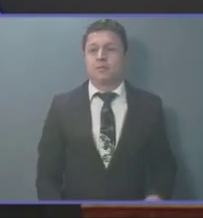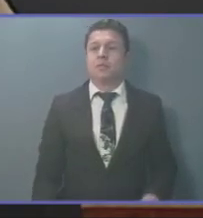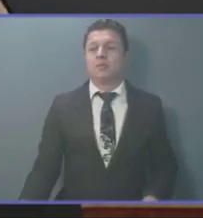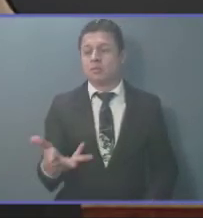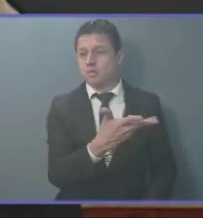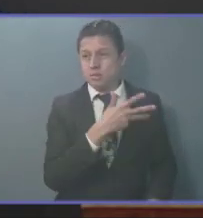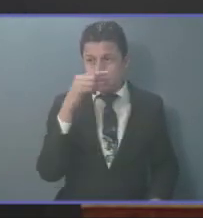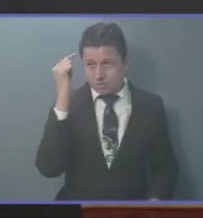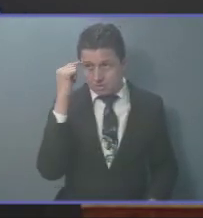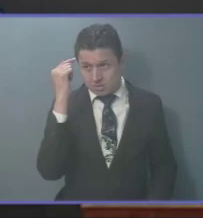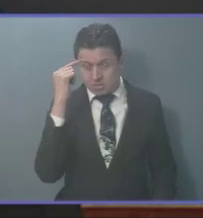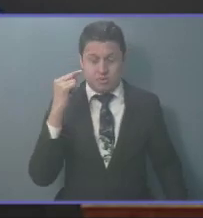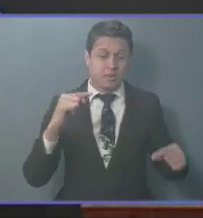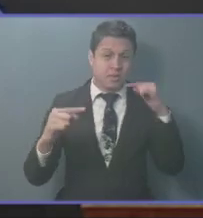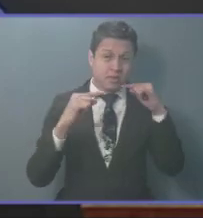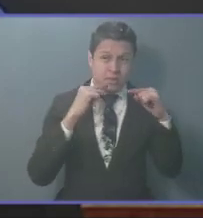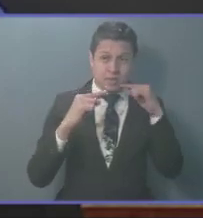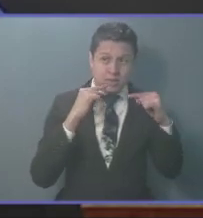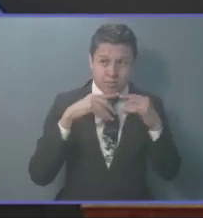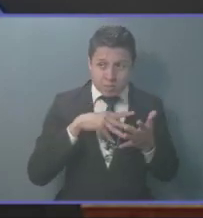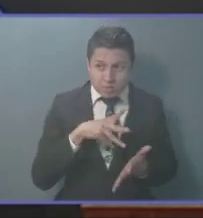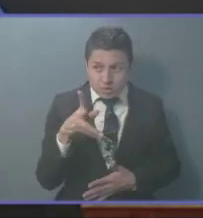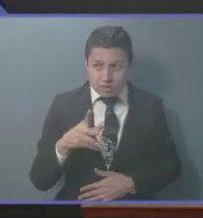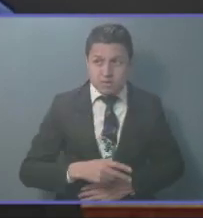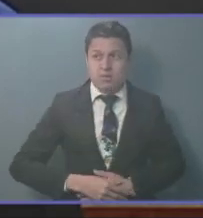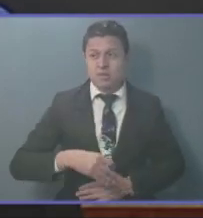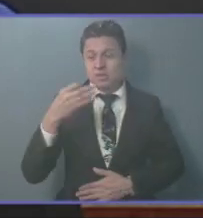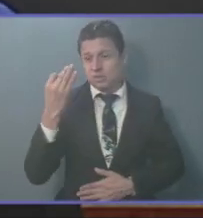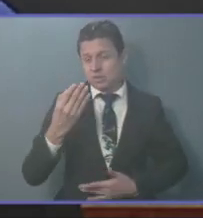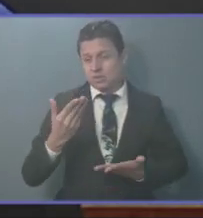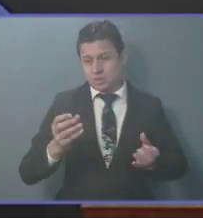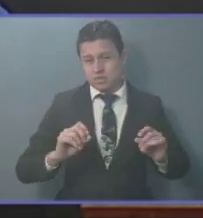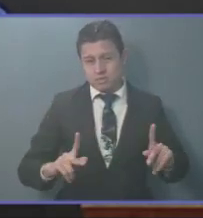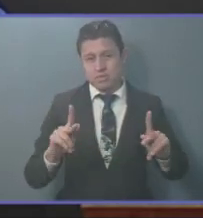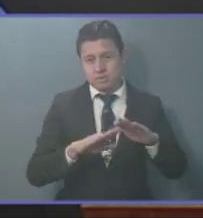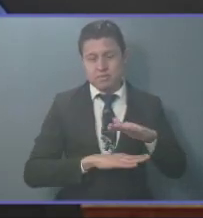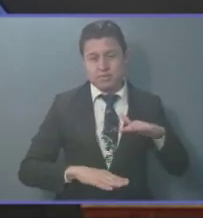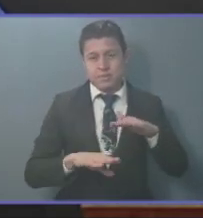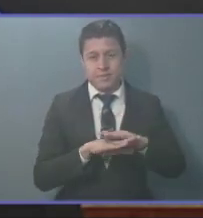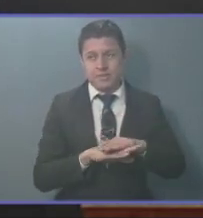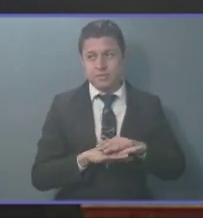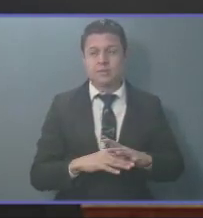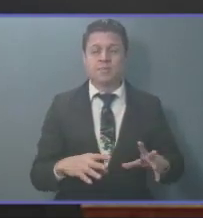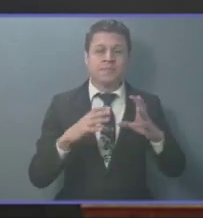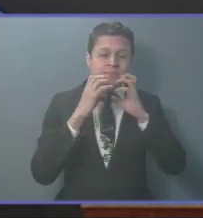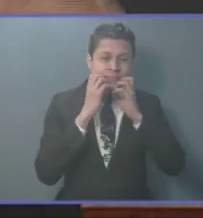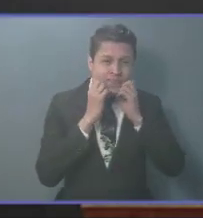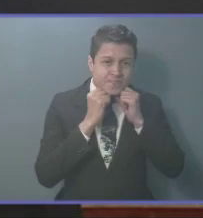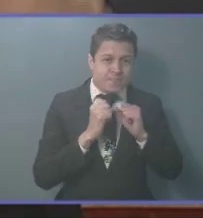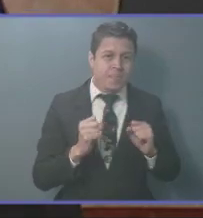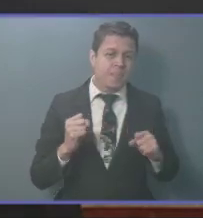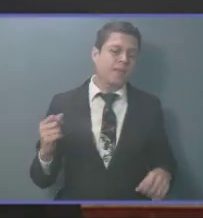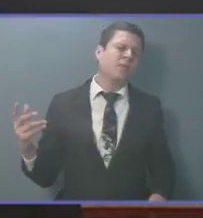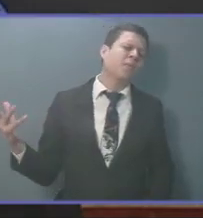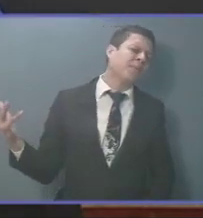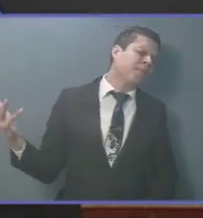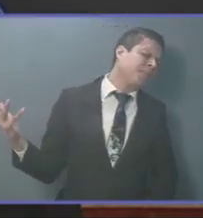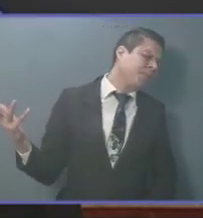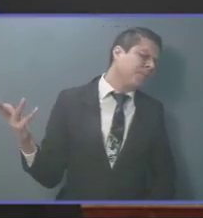que nuestra democracia es el espacio fundamental que garantiza todos los